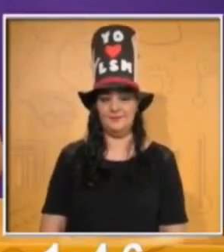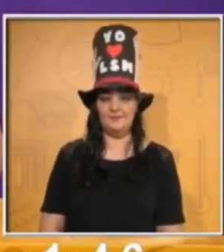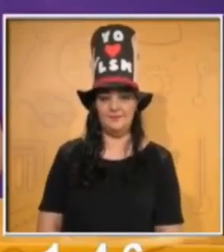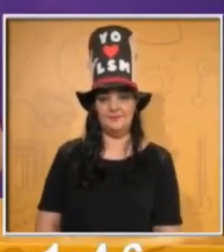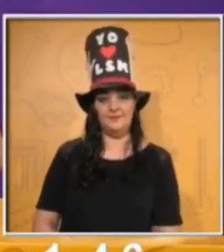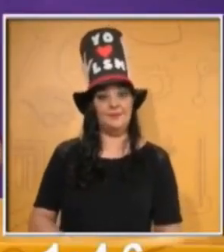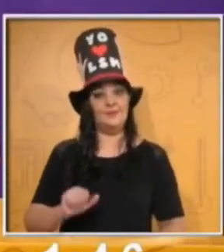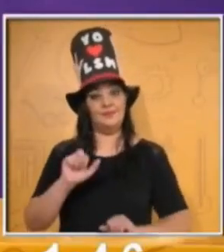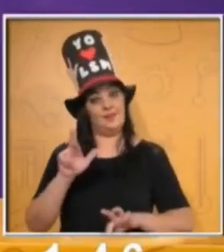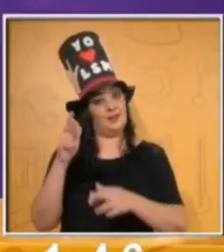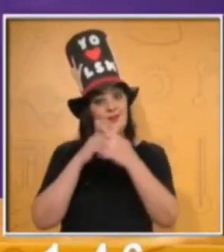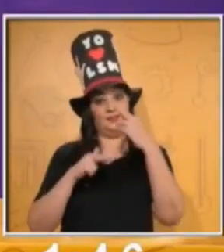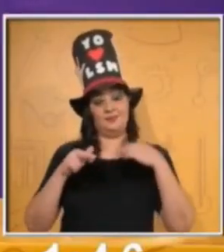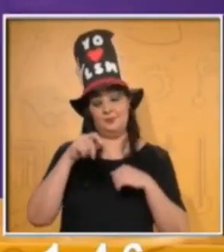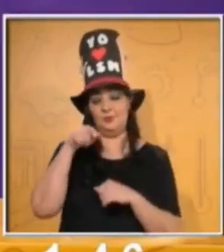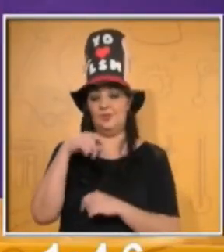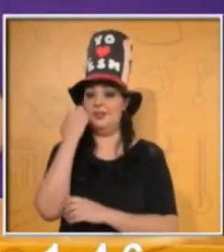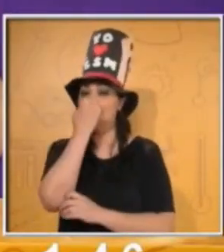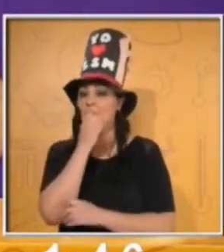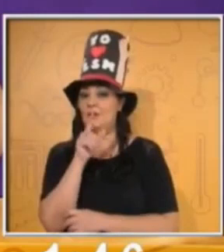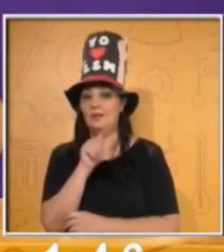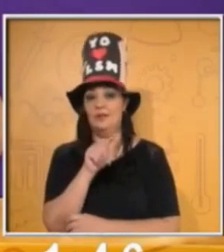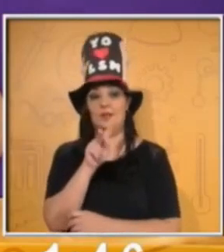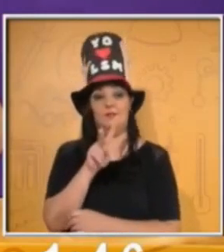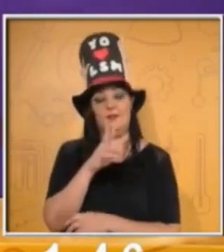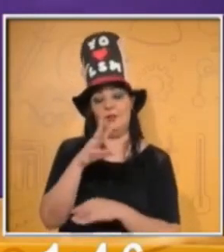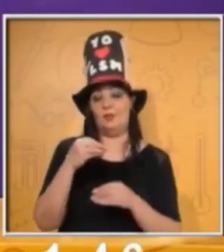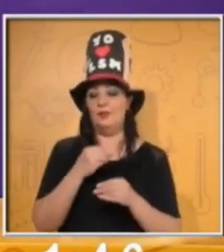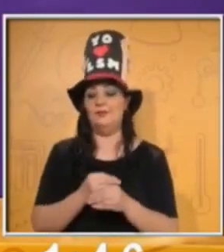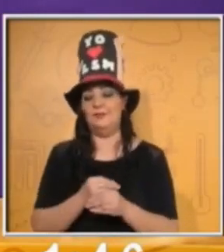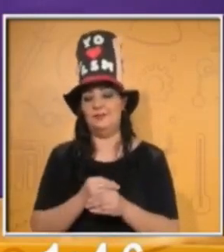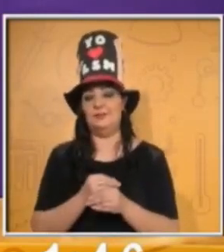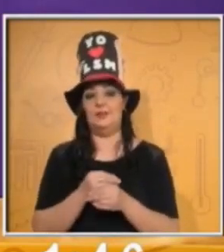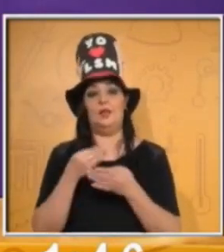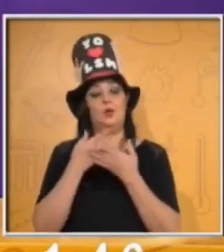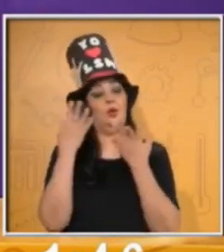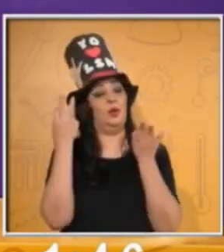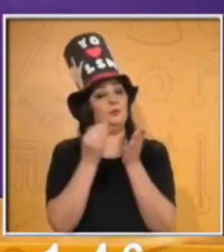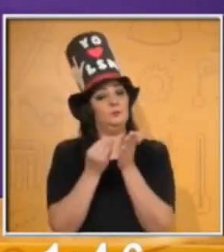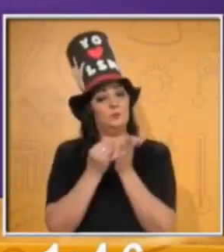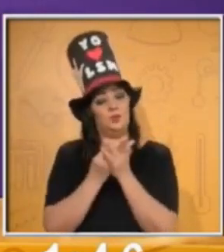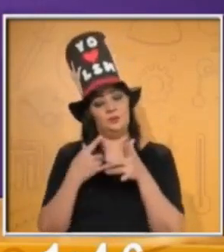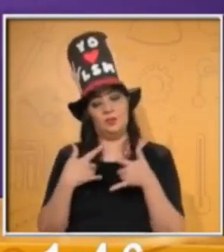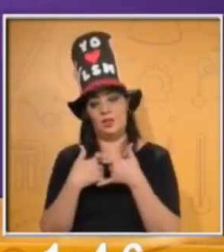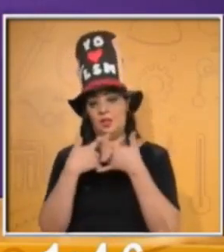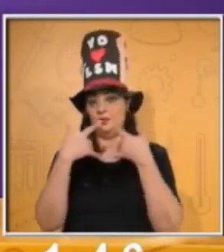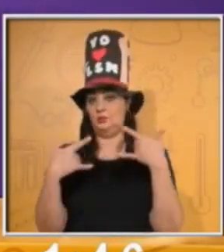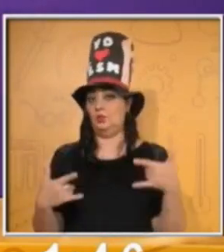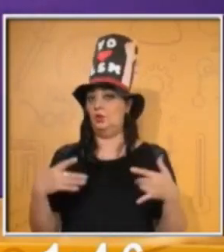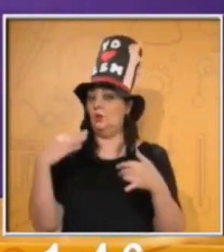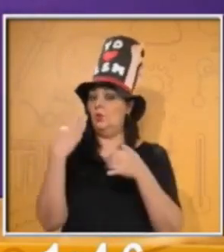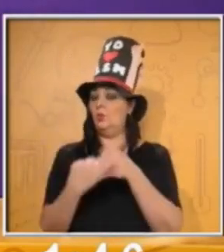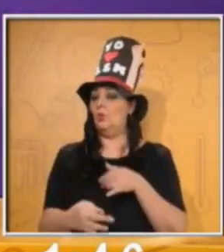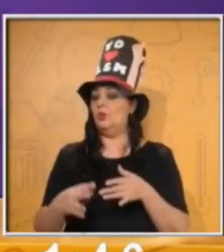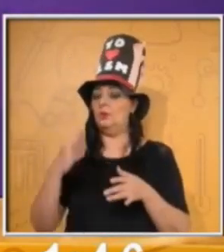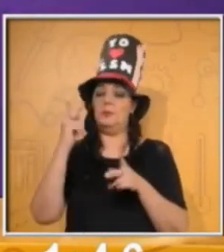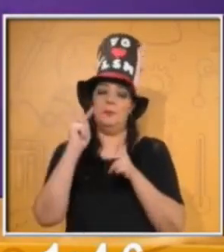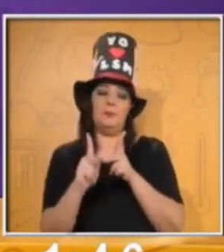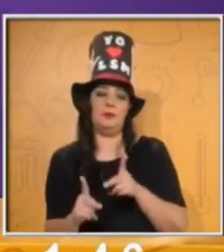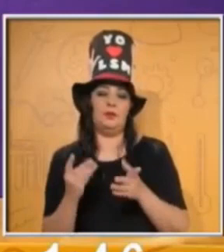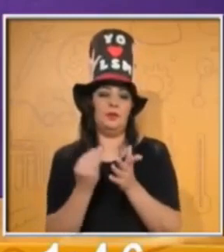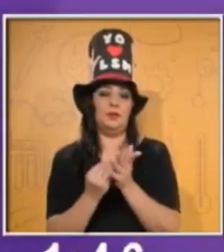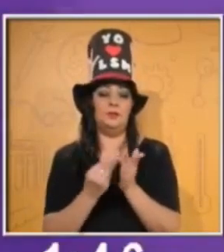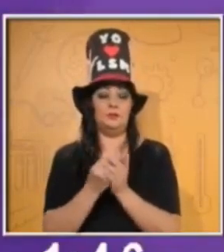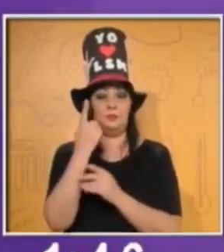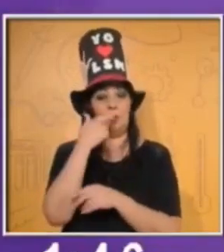Ya estamos de regreso aquí en Escuela TV, en la clase de Historia. Es la última parte de las clases que tenemos preparadas